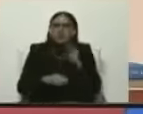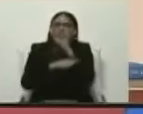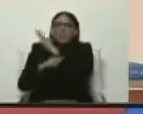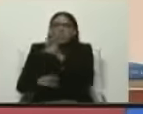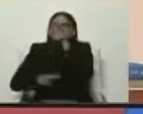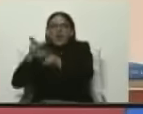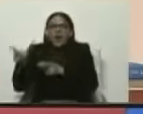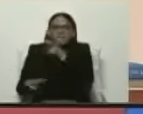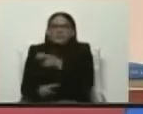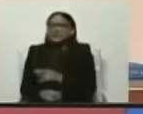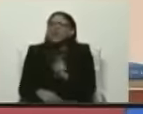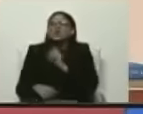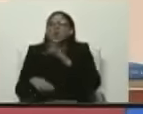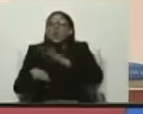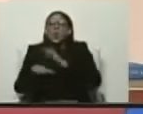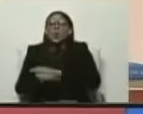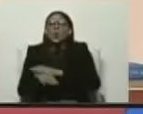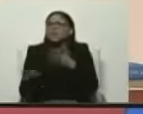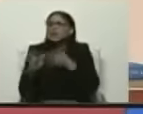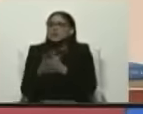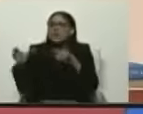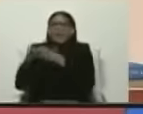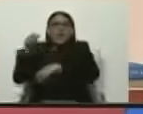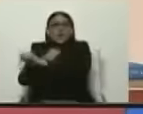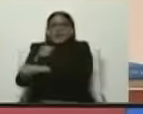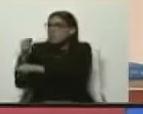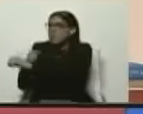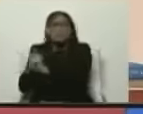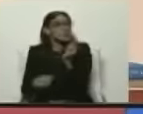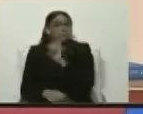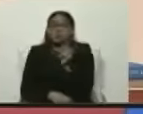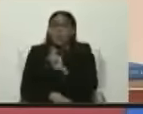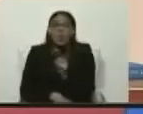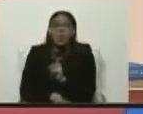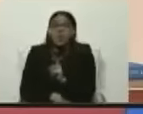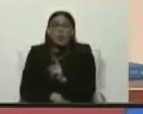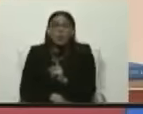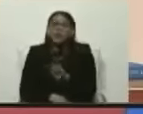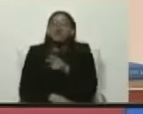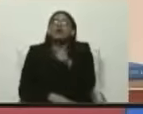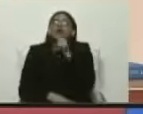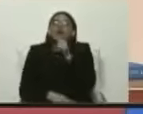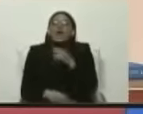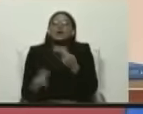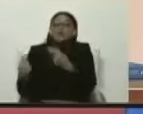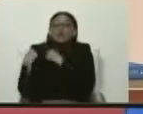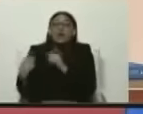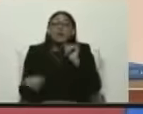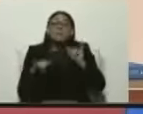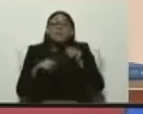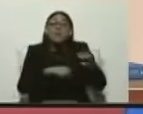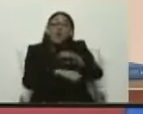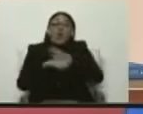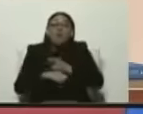aupan a un equipo o a otro equipo. ¿Qué hiciste tú para que eso no ocurriera? Tan sencillo que era eso,